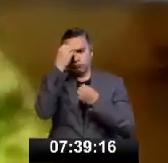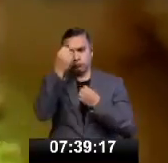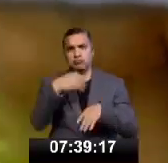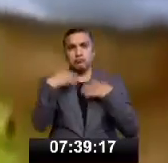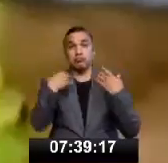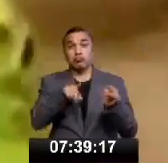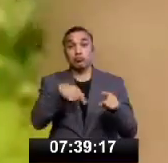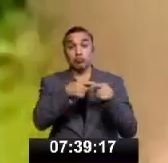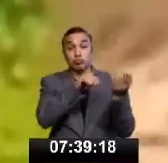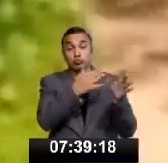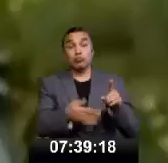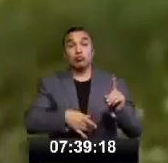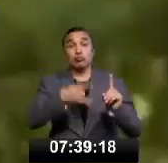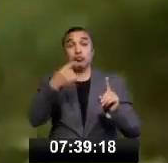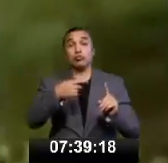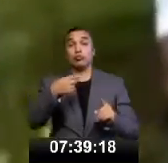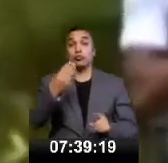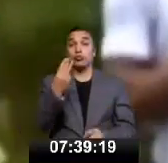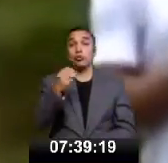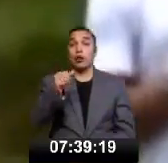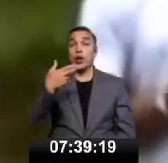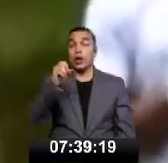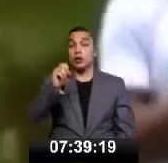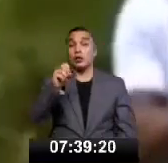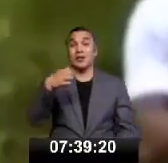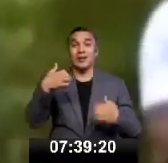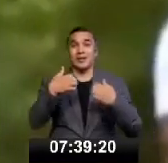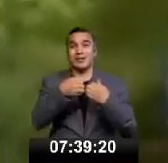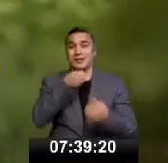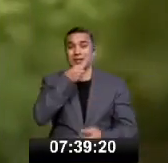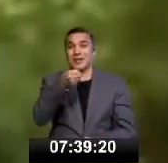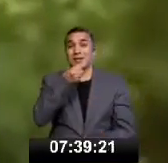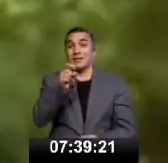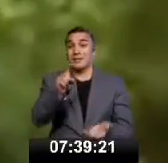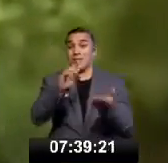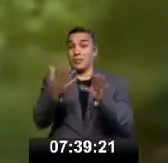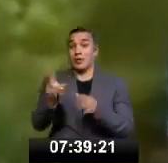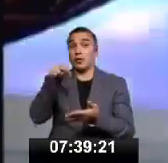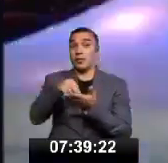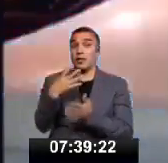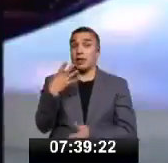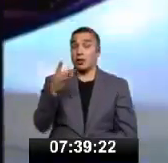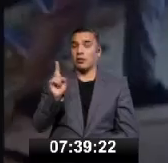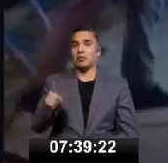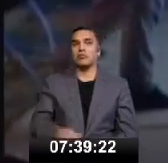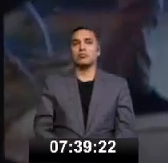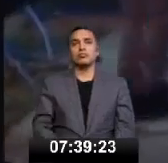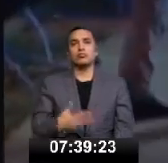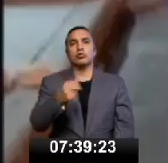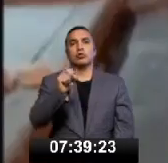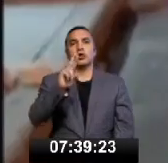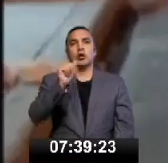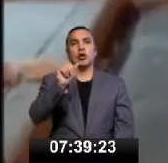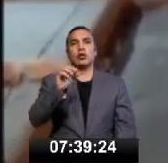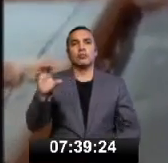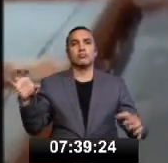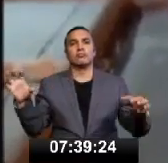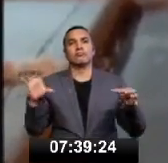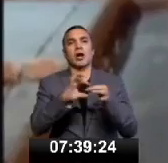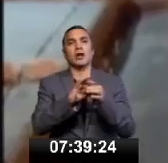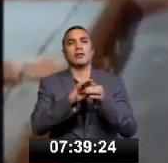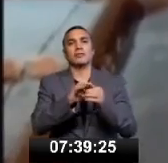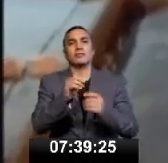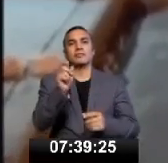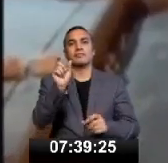que tras la muerte de alias Guacho, quien asesinó al equipo de El Comercio en 2018, los choneros se asociaron al Frente